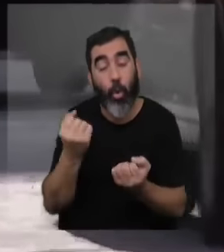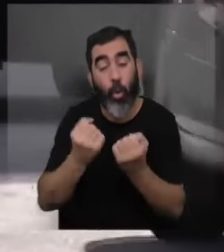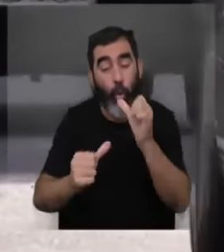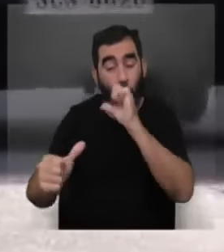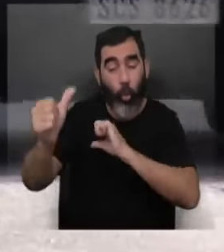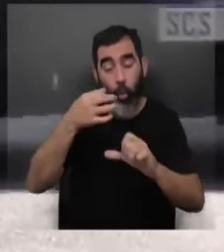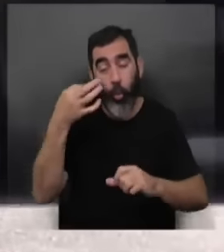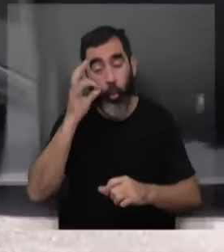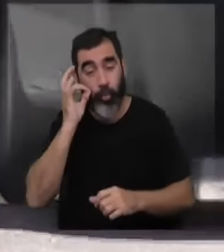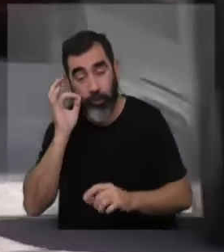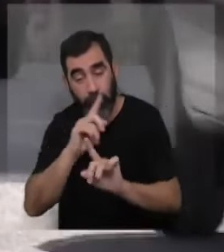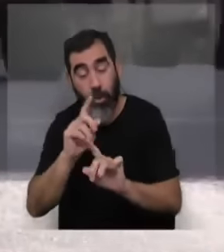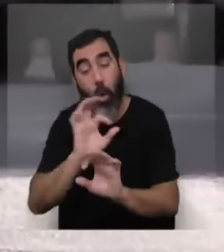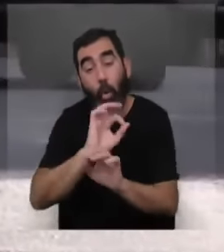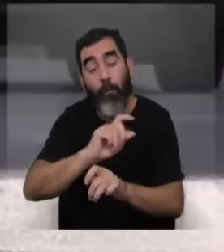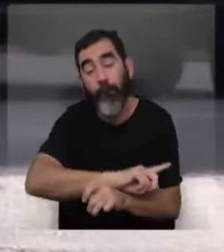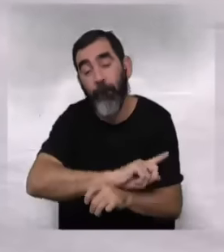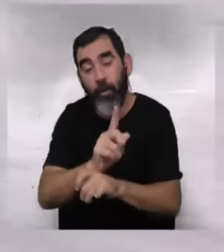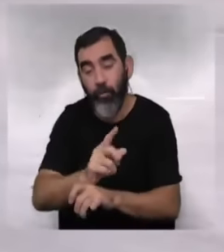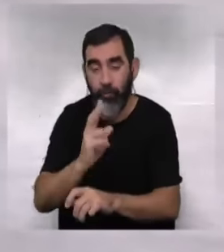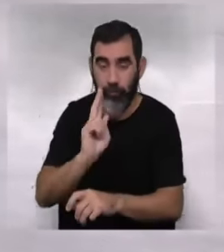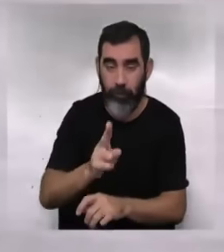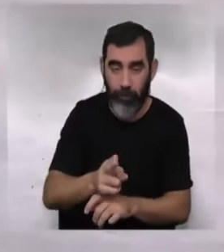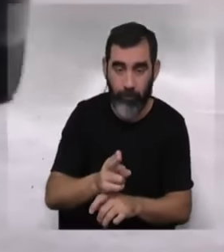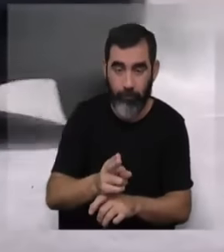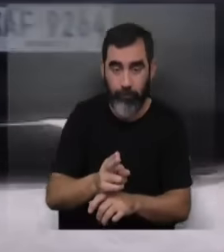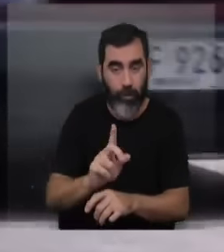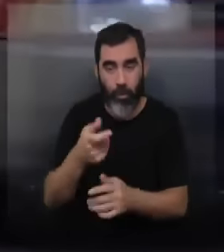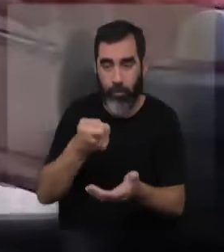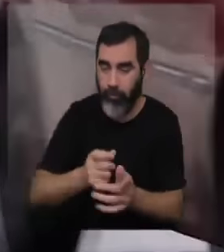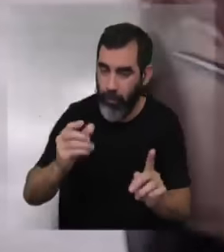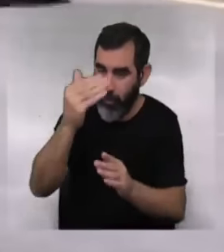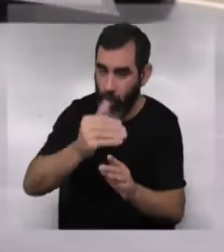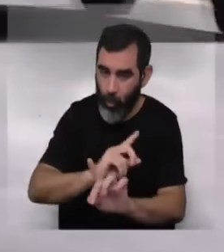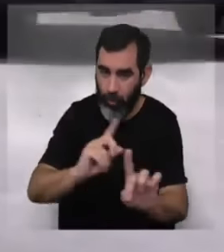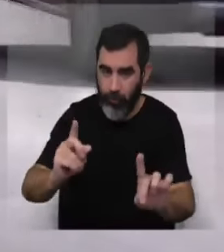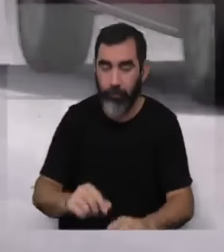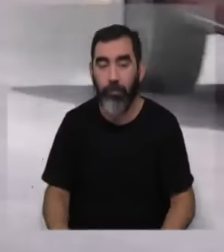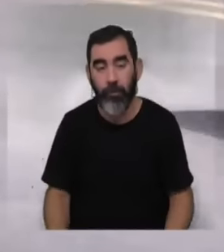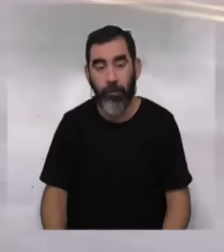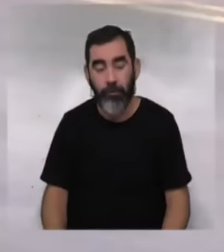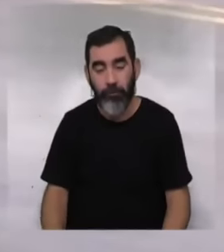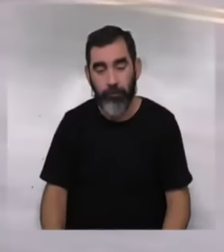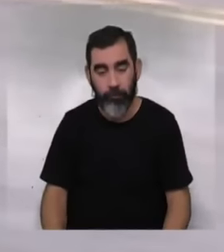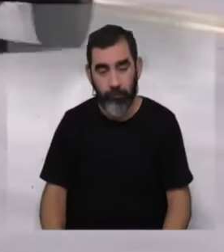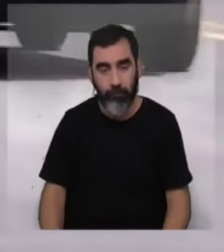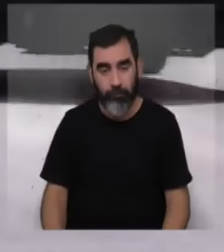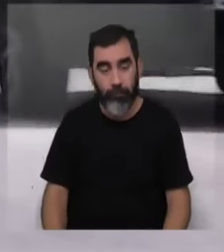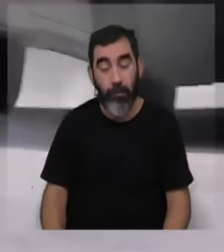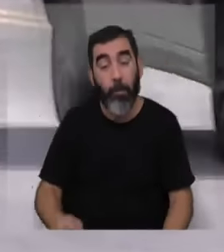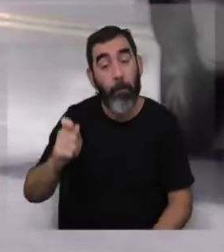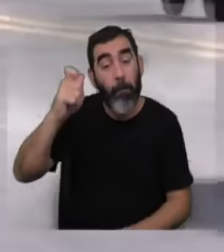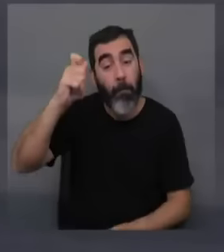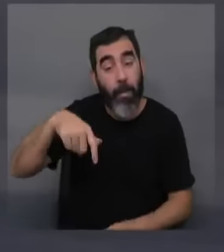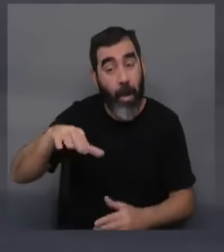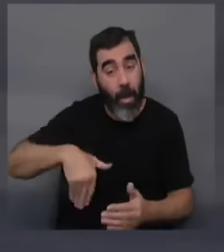consumo de alcohol y drogas o exceso de velocidad esas no tienen el pronto pago el descuento del pronto pago una vez verificado este este plan que